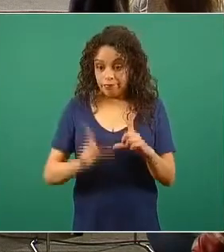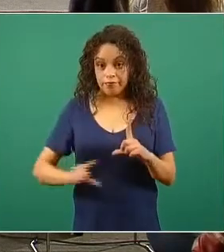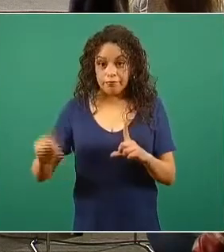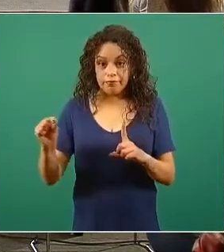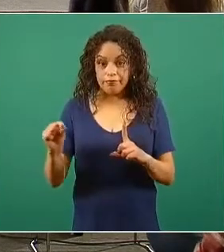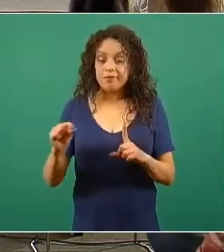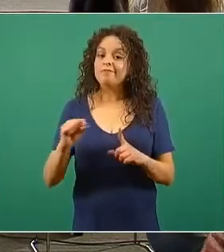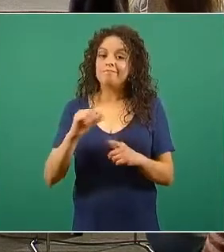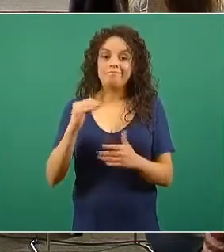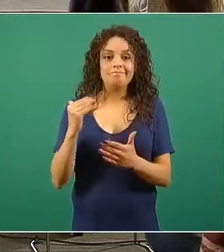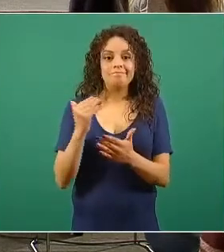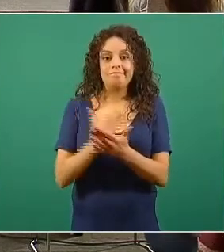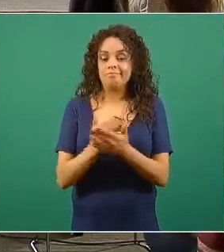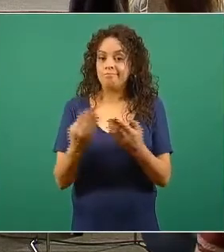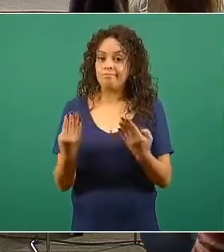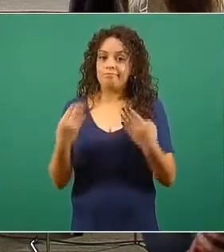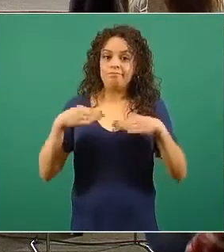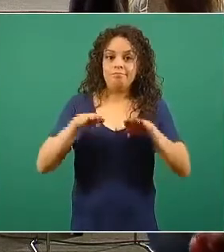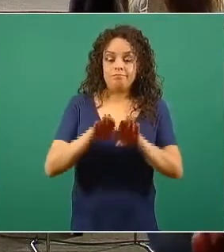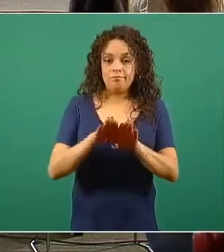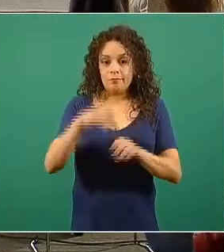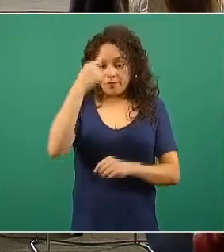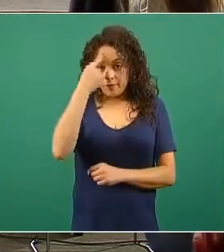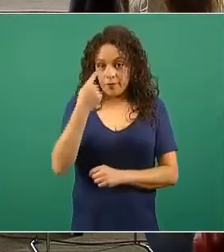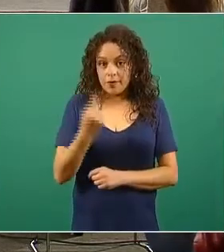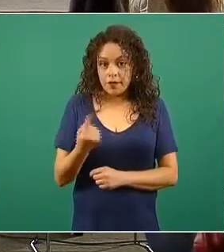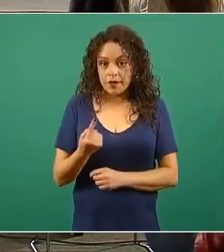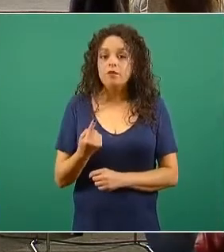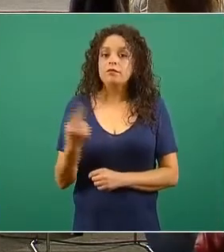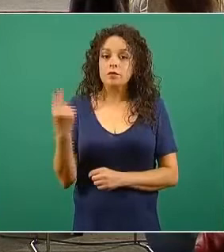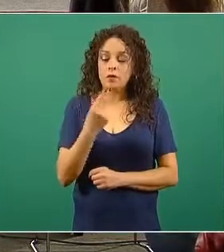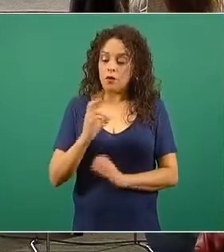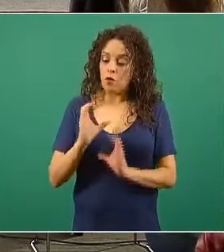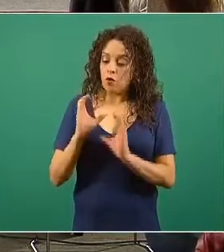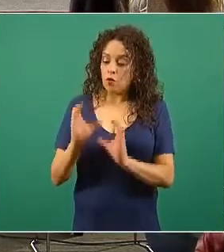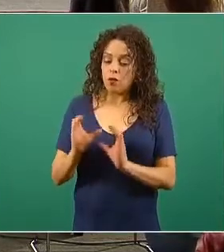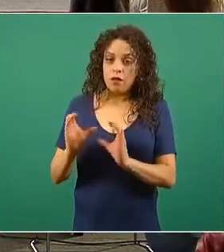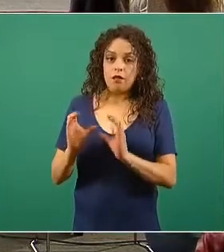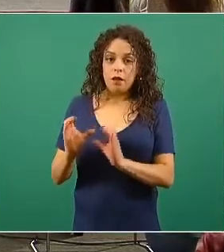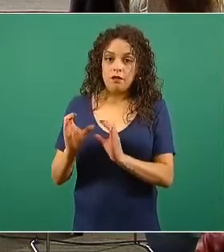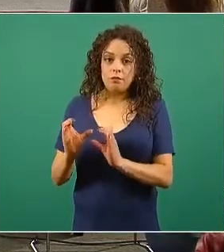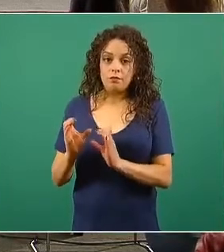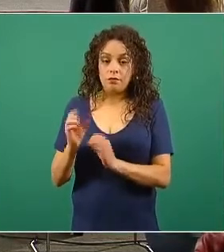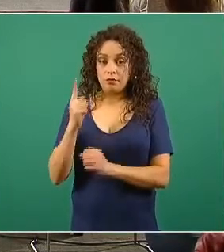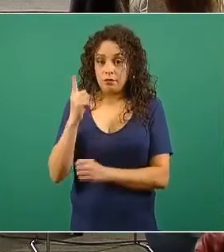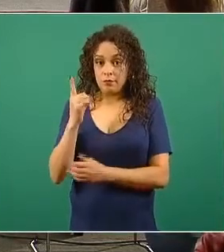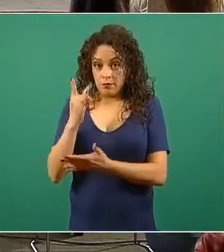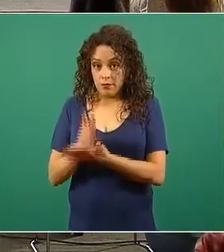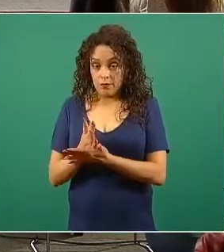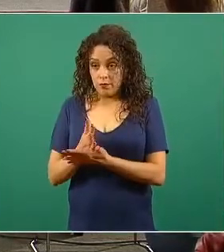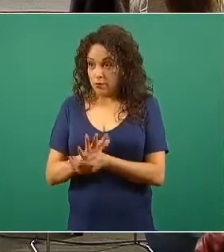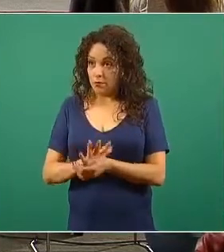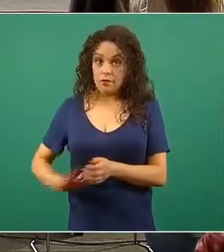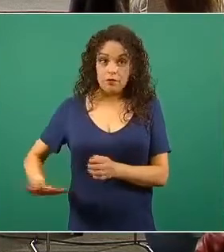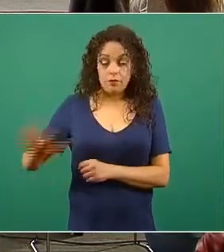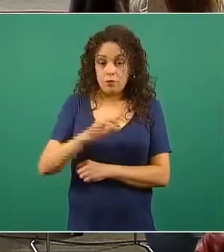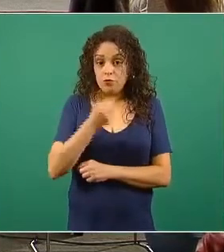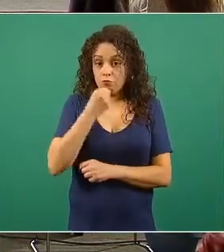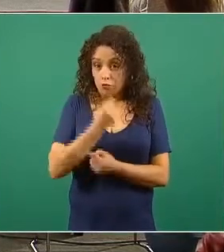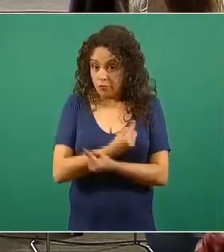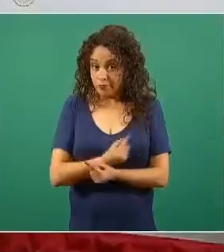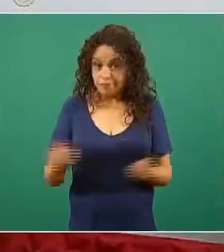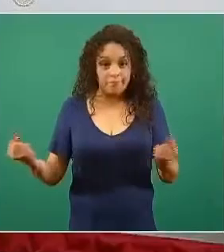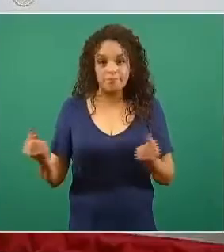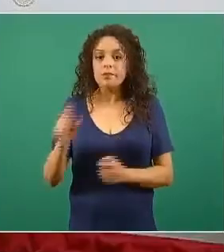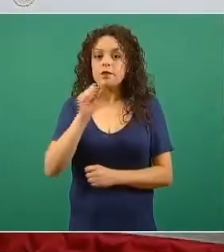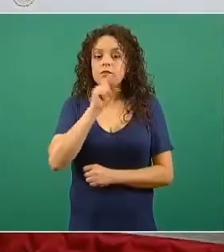que ser suspendidas precisamente para efectos de resguardar a no solamente la población infantil,